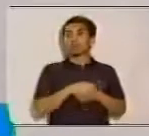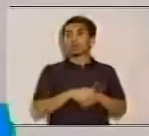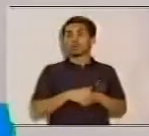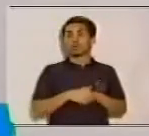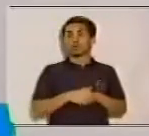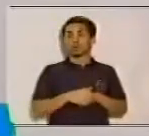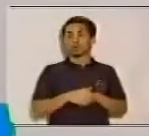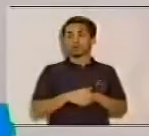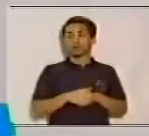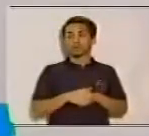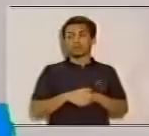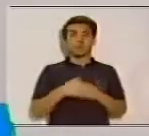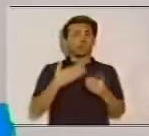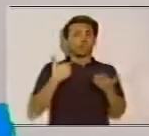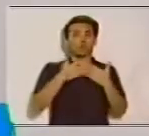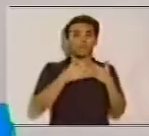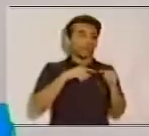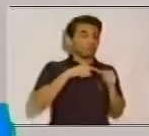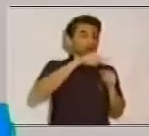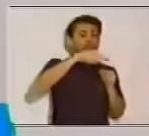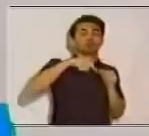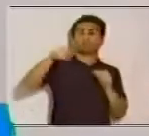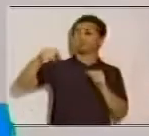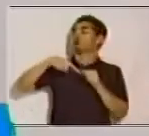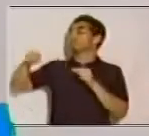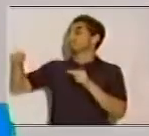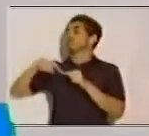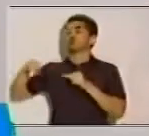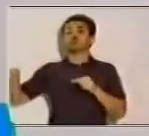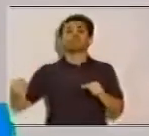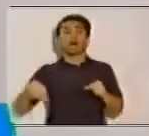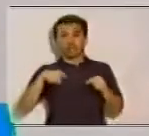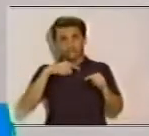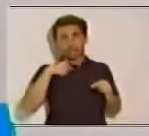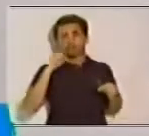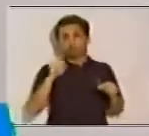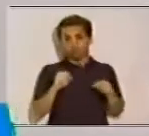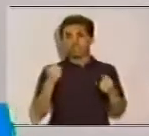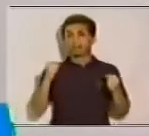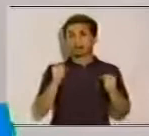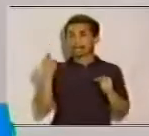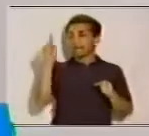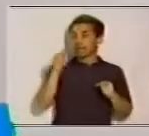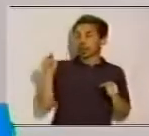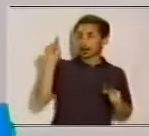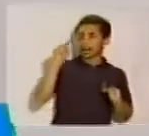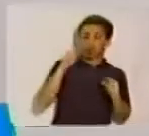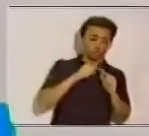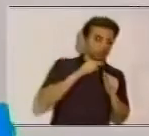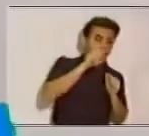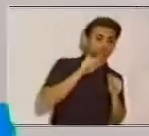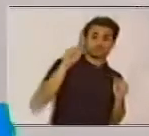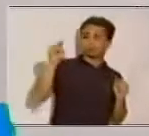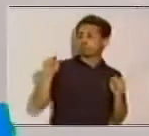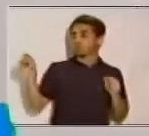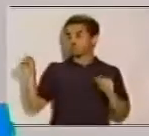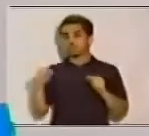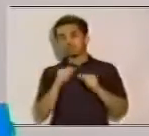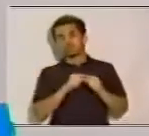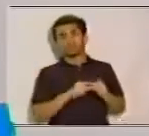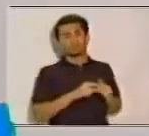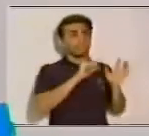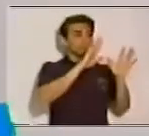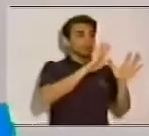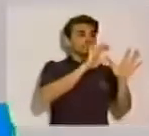cero, y para cualquier lugar que salga y que proyecte, voy a obtener grados. 0, 10, 15,